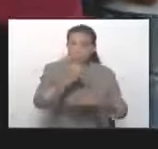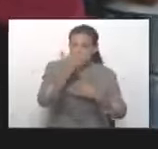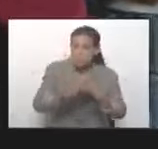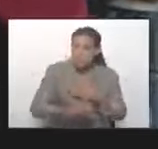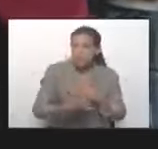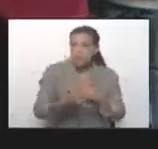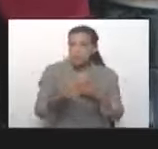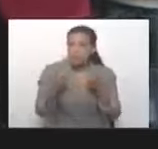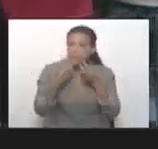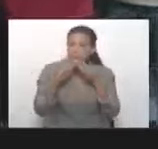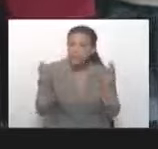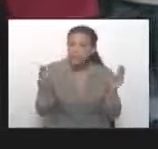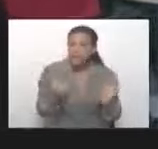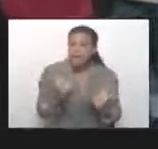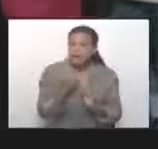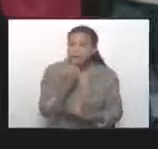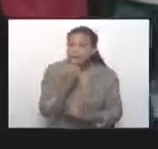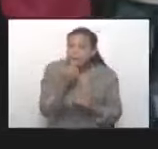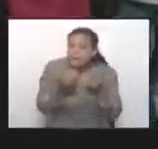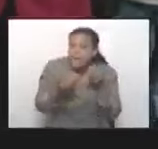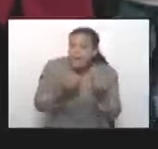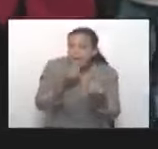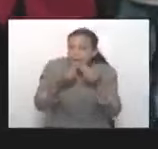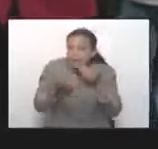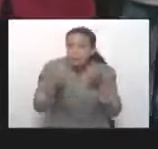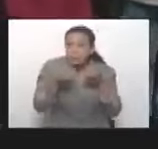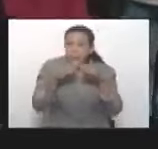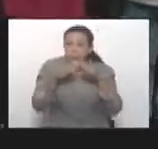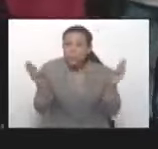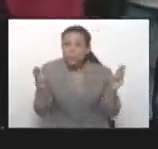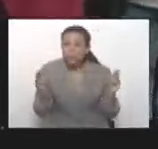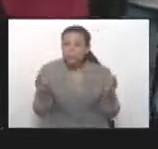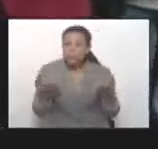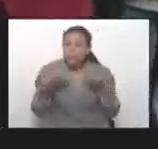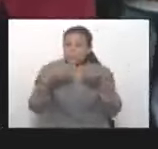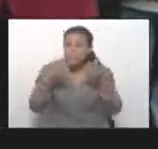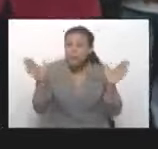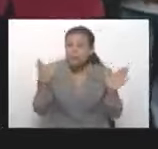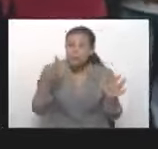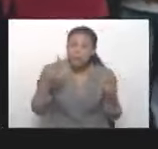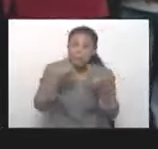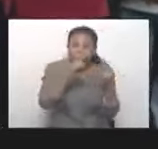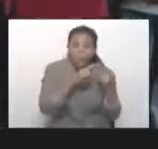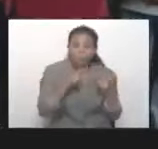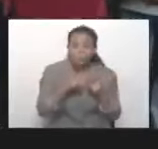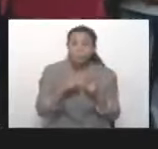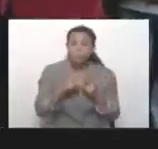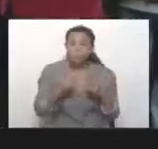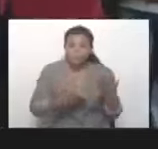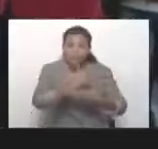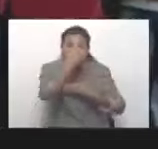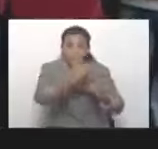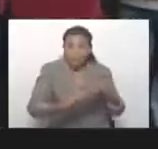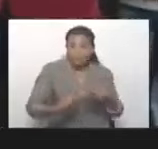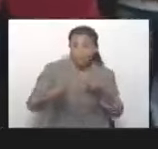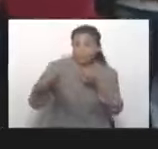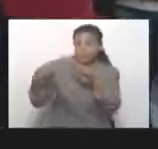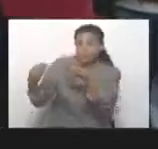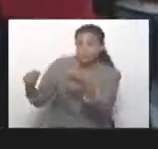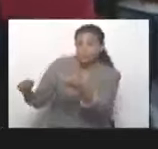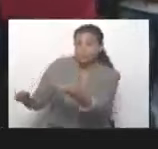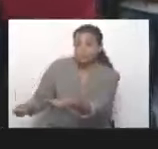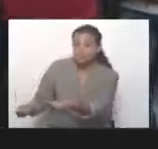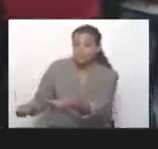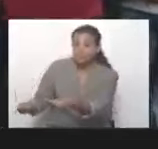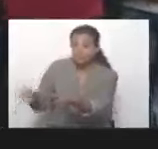que todavía no es público, pero está a punto, está calientico así, está a punto de salir. Y yo le entrego este proyecto a Escalona